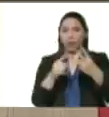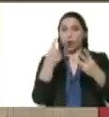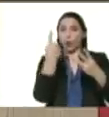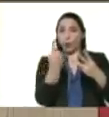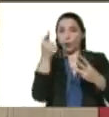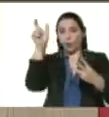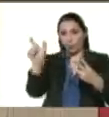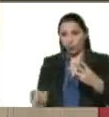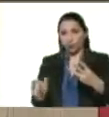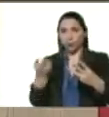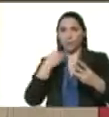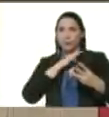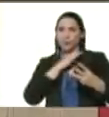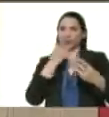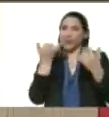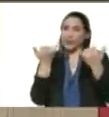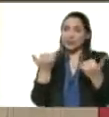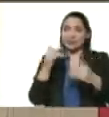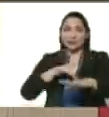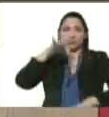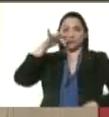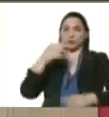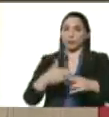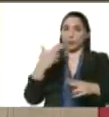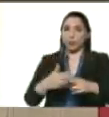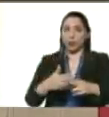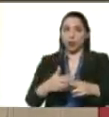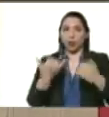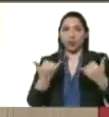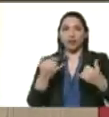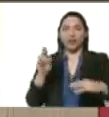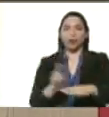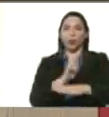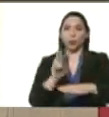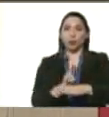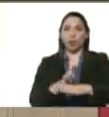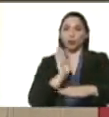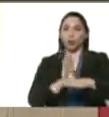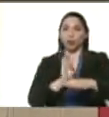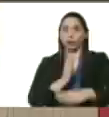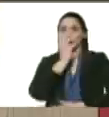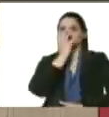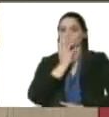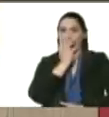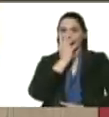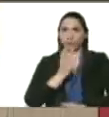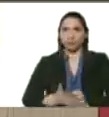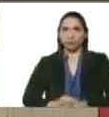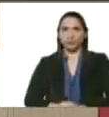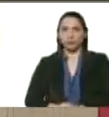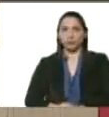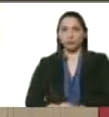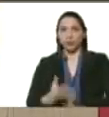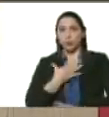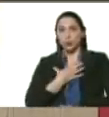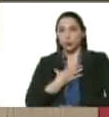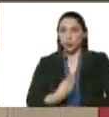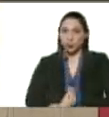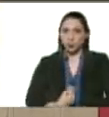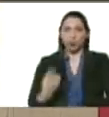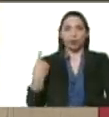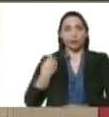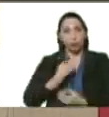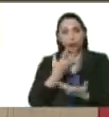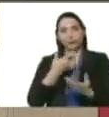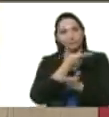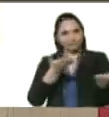paciente en estado de gravedad que se encuentra en la unidad de cuidados intensivos. Lamentablemente, bueno, como